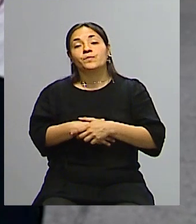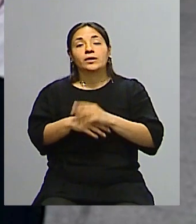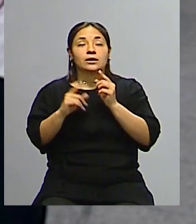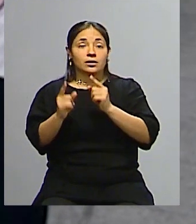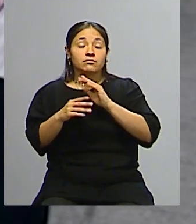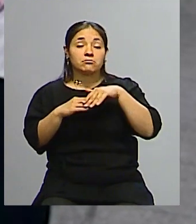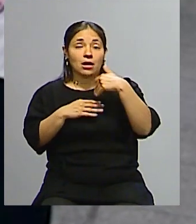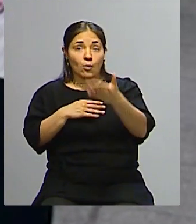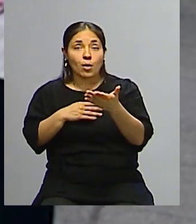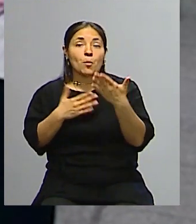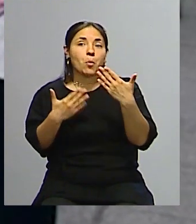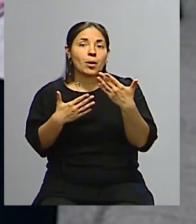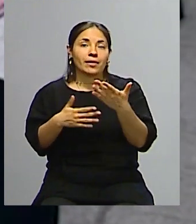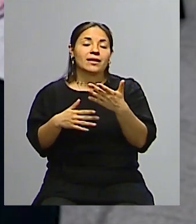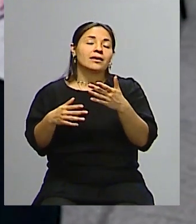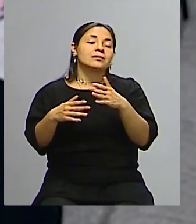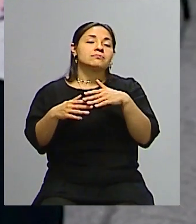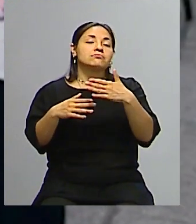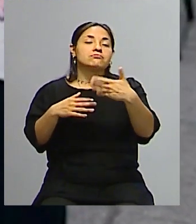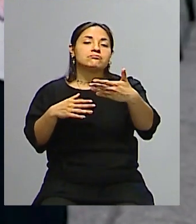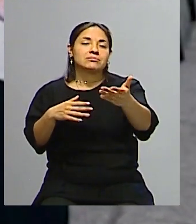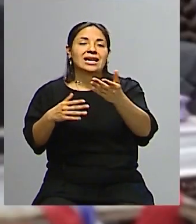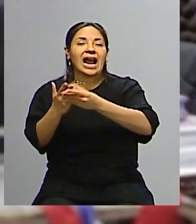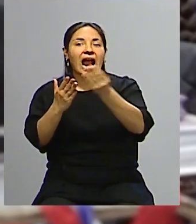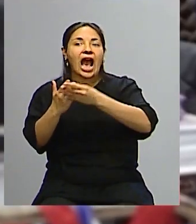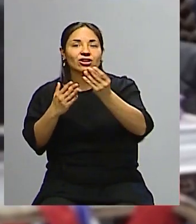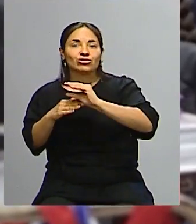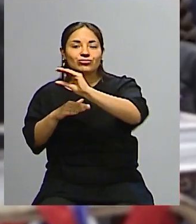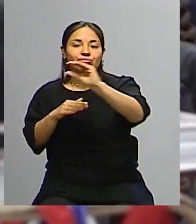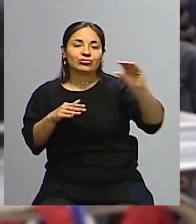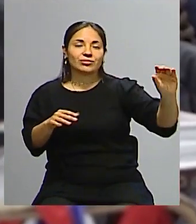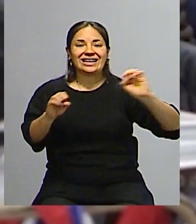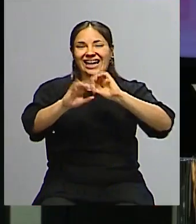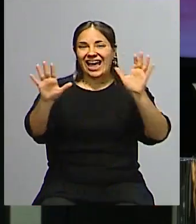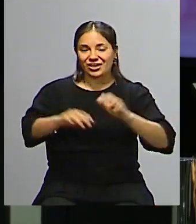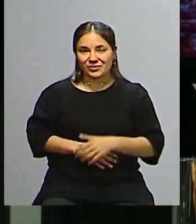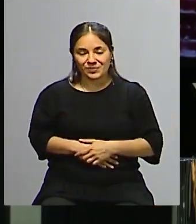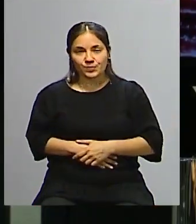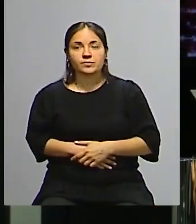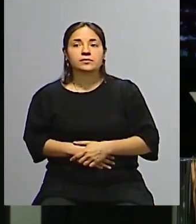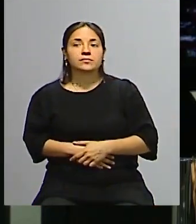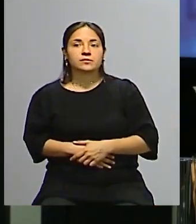función de eso va a poder reflejar mejor el destino del gasto. En cuanto a la